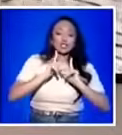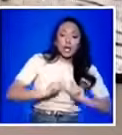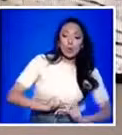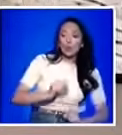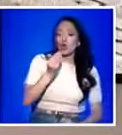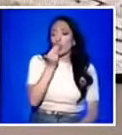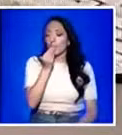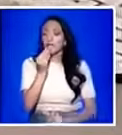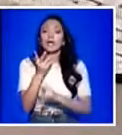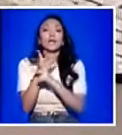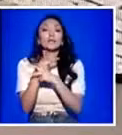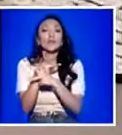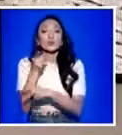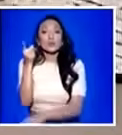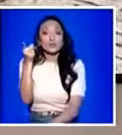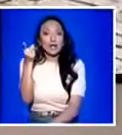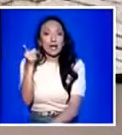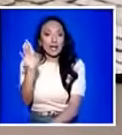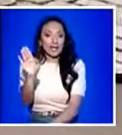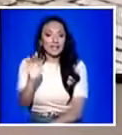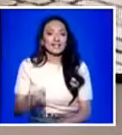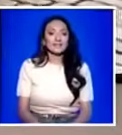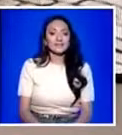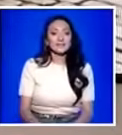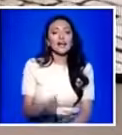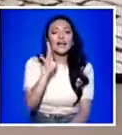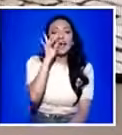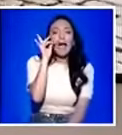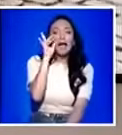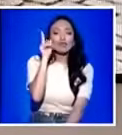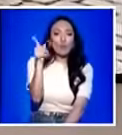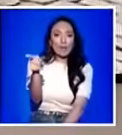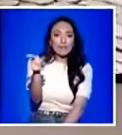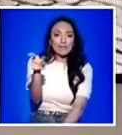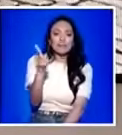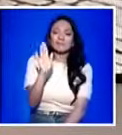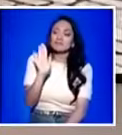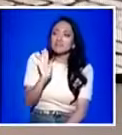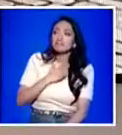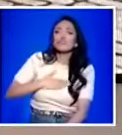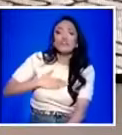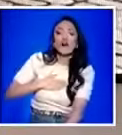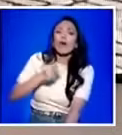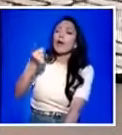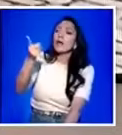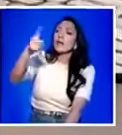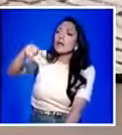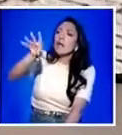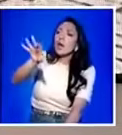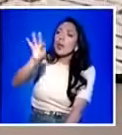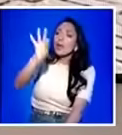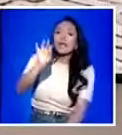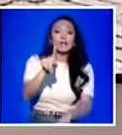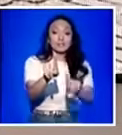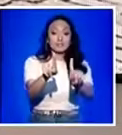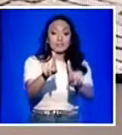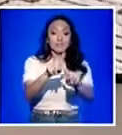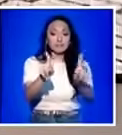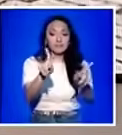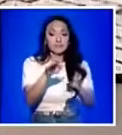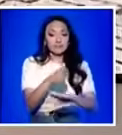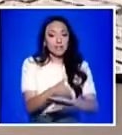y también productos orgánicos. Ahí está el Gato Ceballos para que nos cuente qué más podemos encontrar ahí. Pero antes,